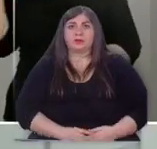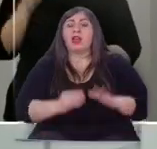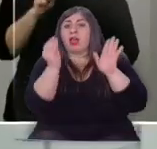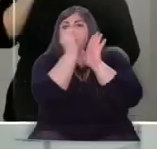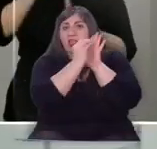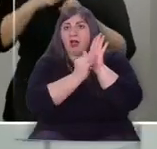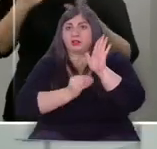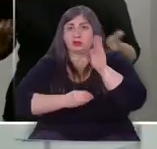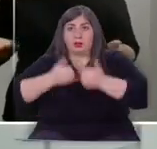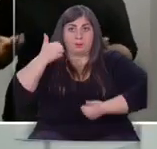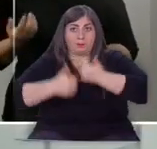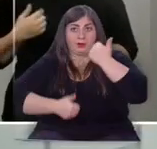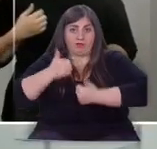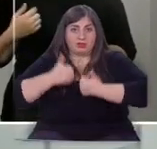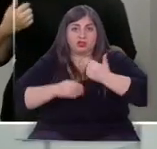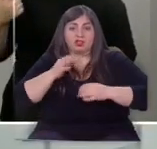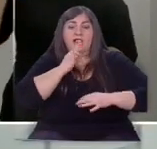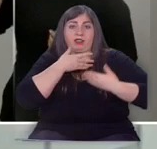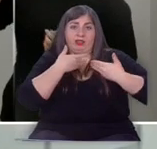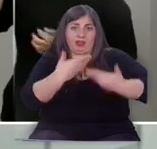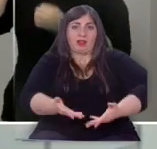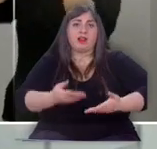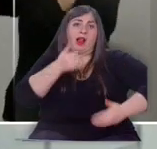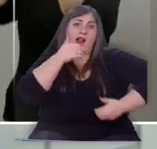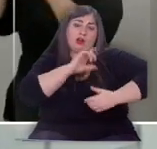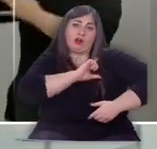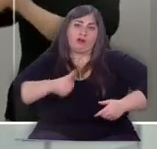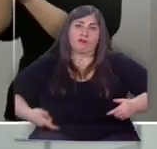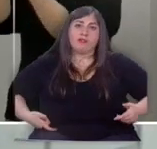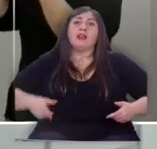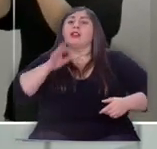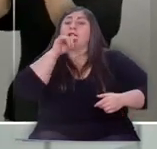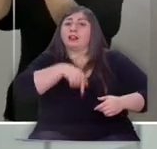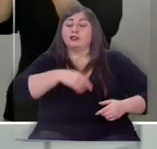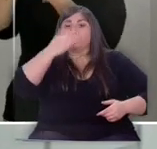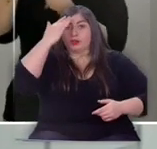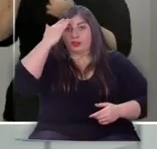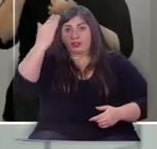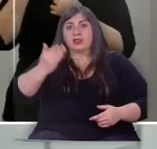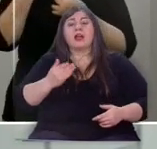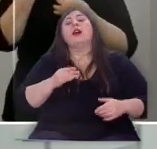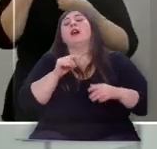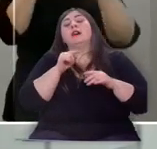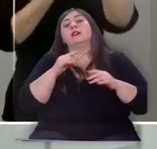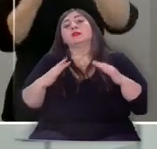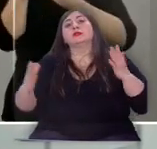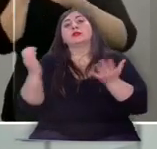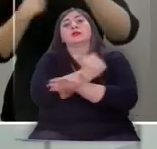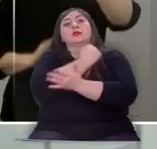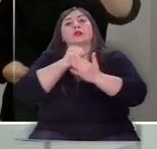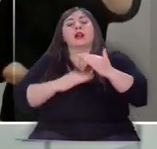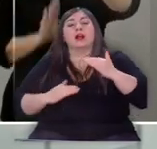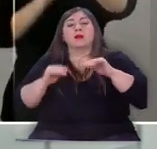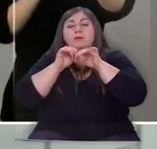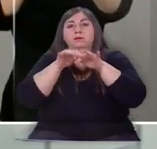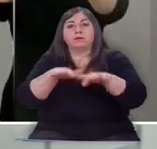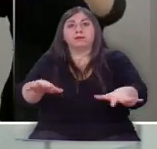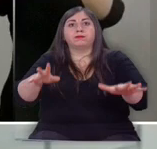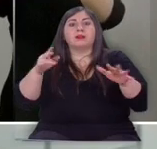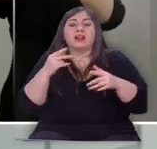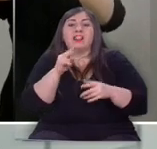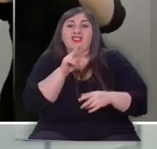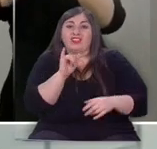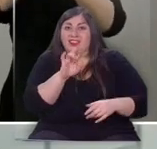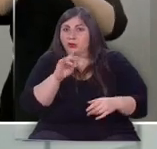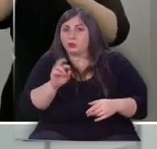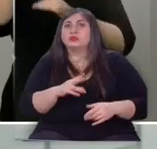los expertos facilitan al gobierno pronostican que en estos días, una vez superado el pico de propagación del virus, estamos en condiciones